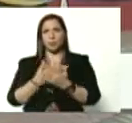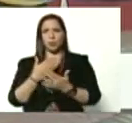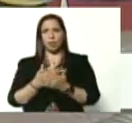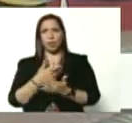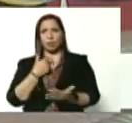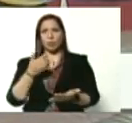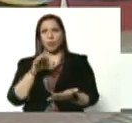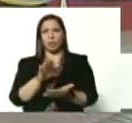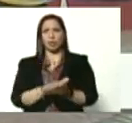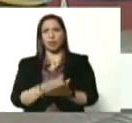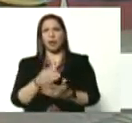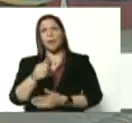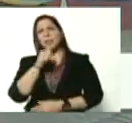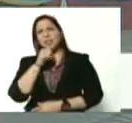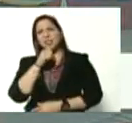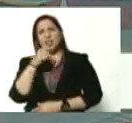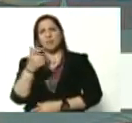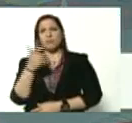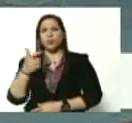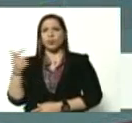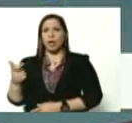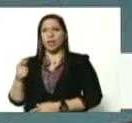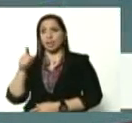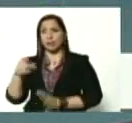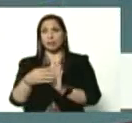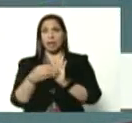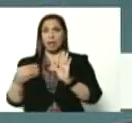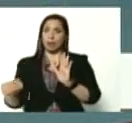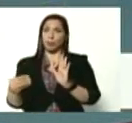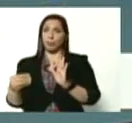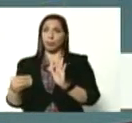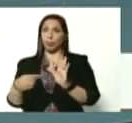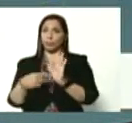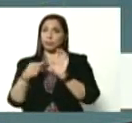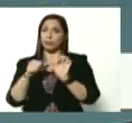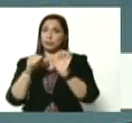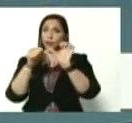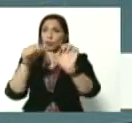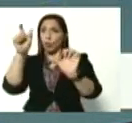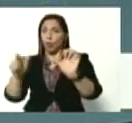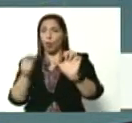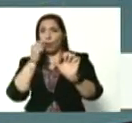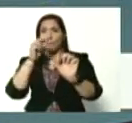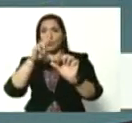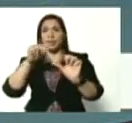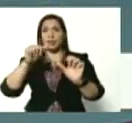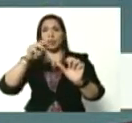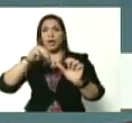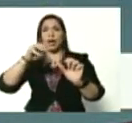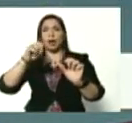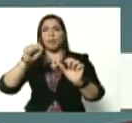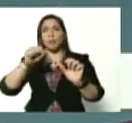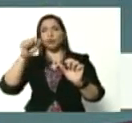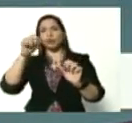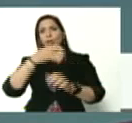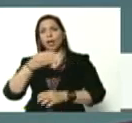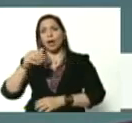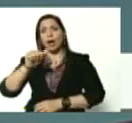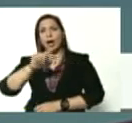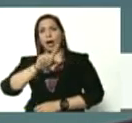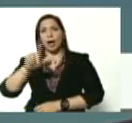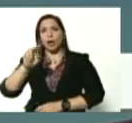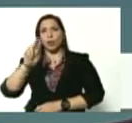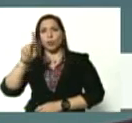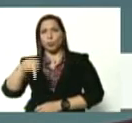restaurarlas ese fue el ejemplo que siguió el señor ramos a luz los guardé la ley siempre han tratado